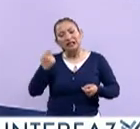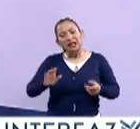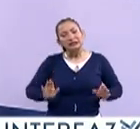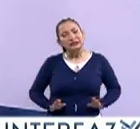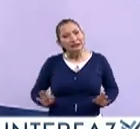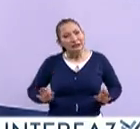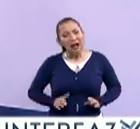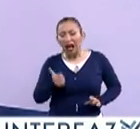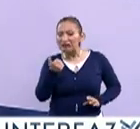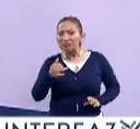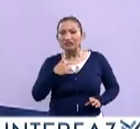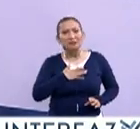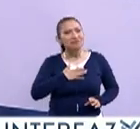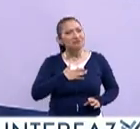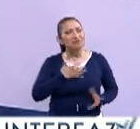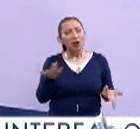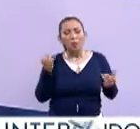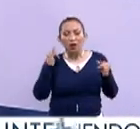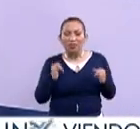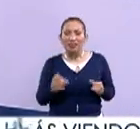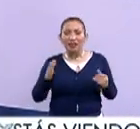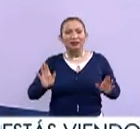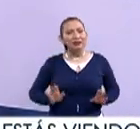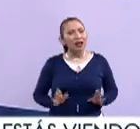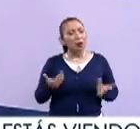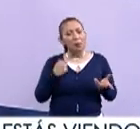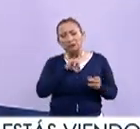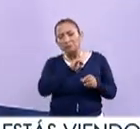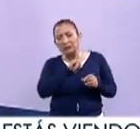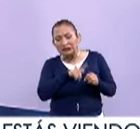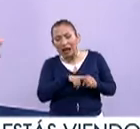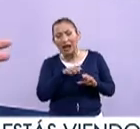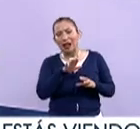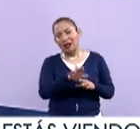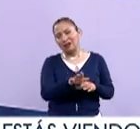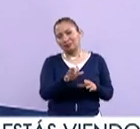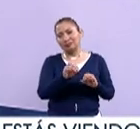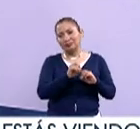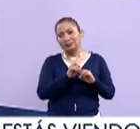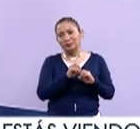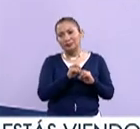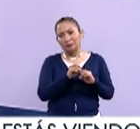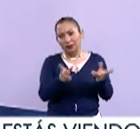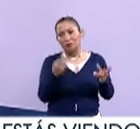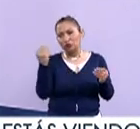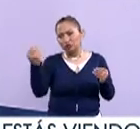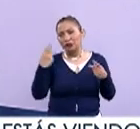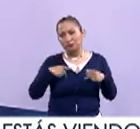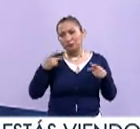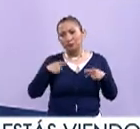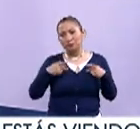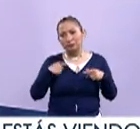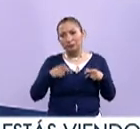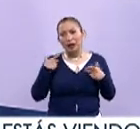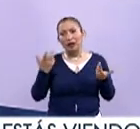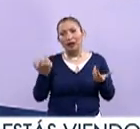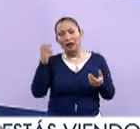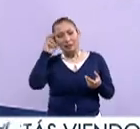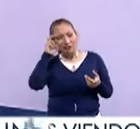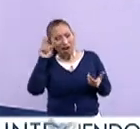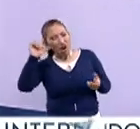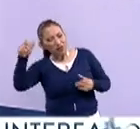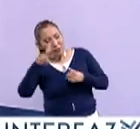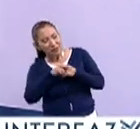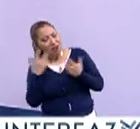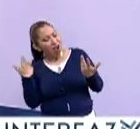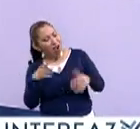que nos permite a los mexicanos tener identidades tan peculiares y que por supuesto muchas personas envidian en